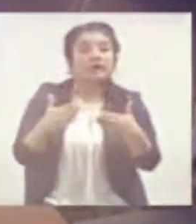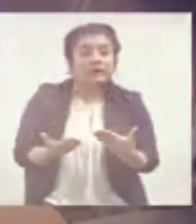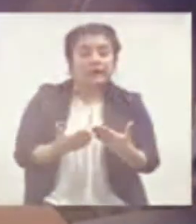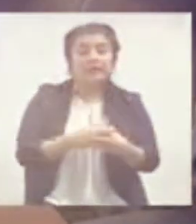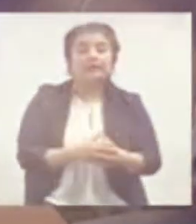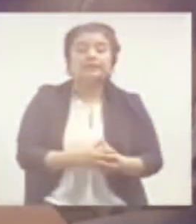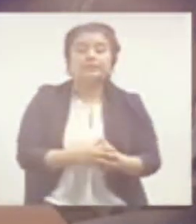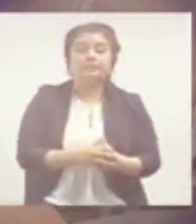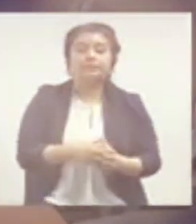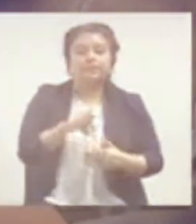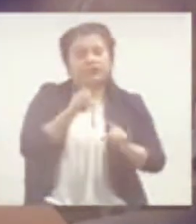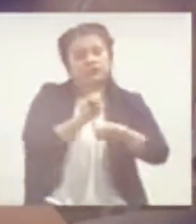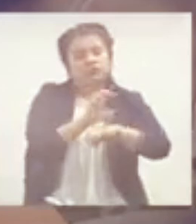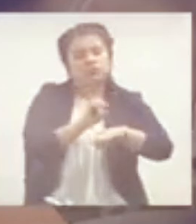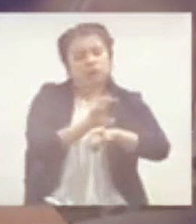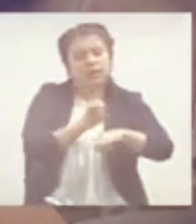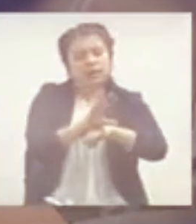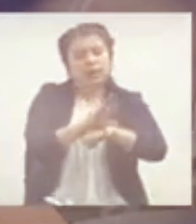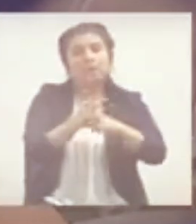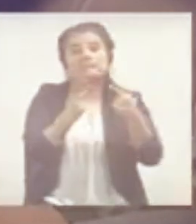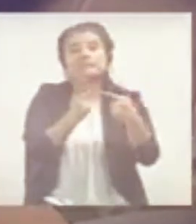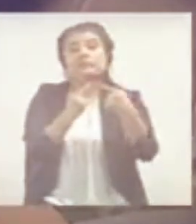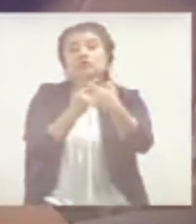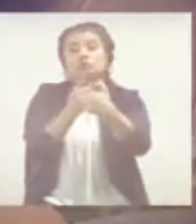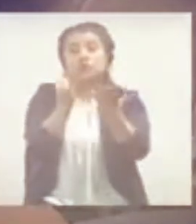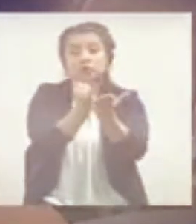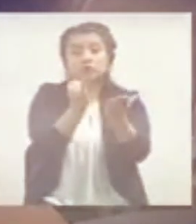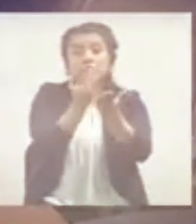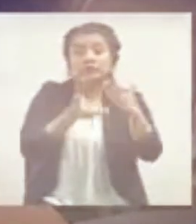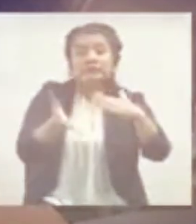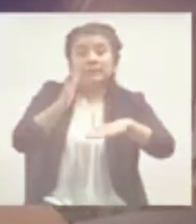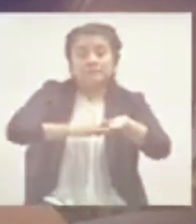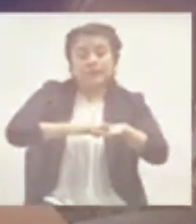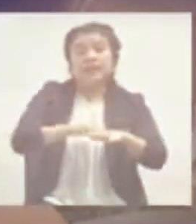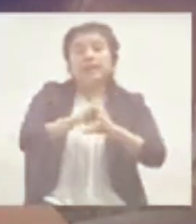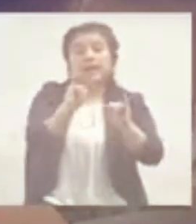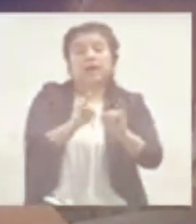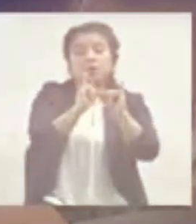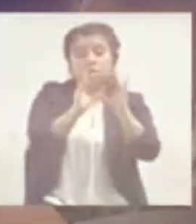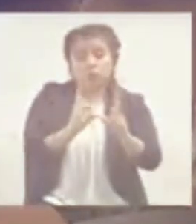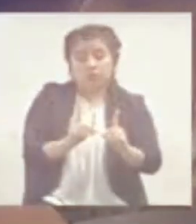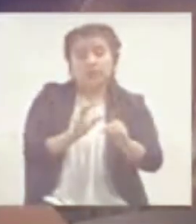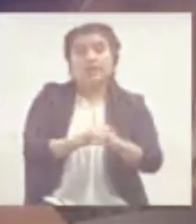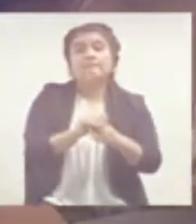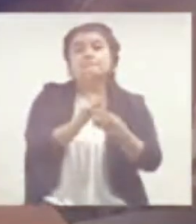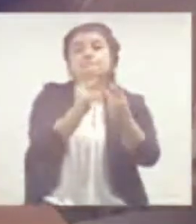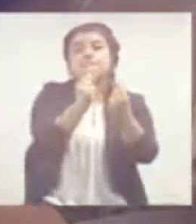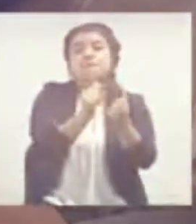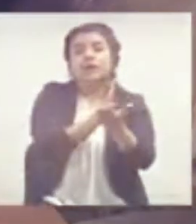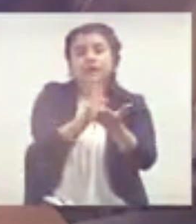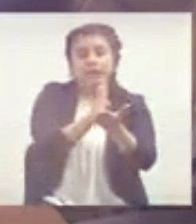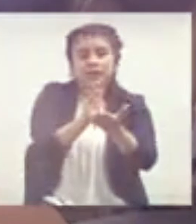hace observaciones con relación a dos instituciones adicionales, la Junta Monetaria y el Instituto Guatemalteco de Seguridad